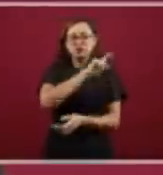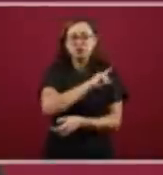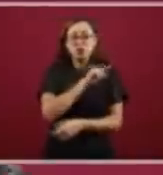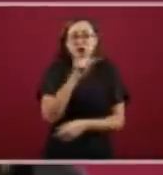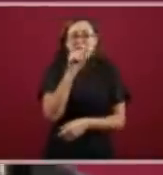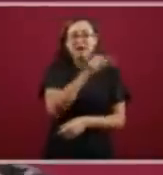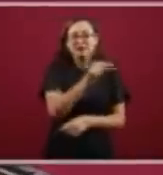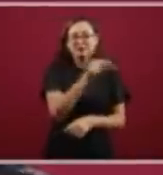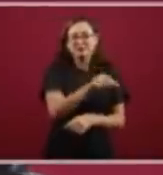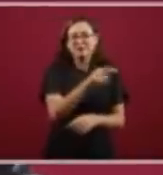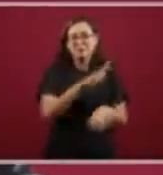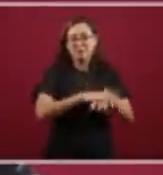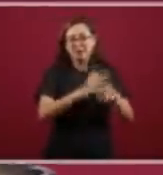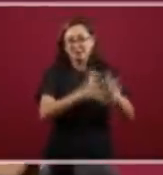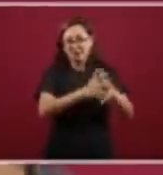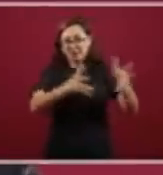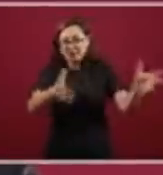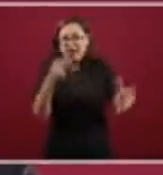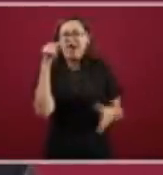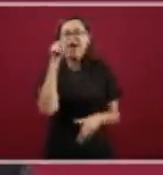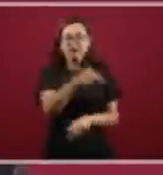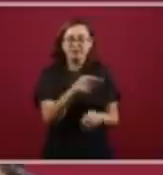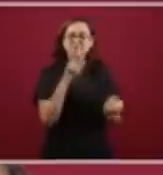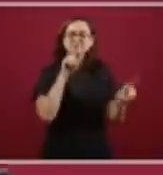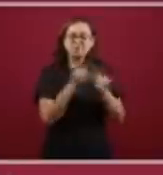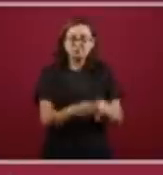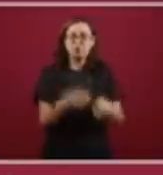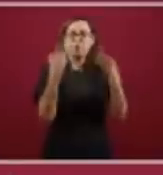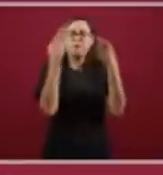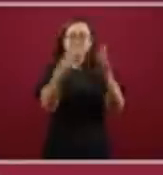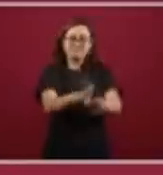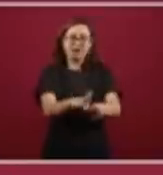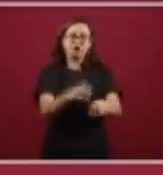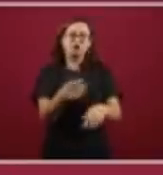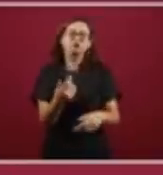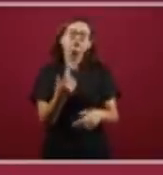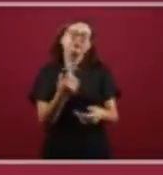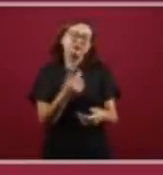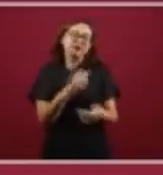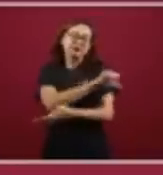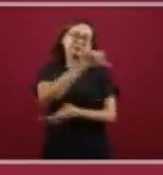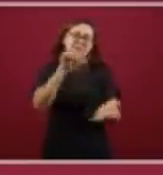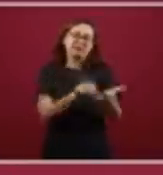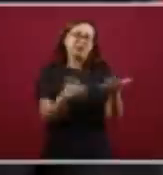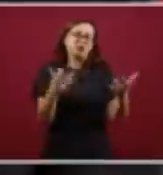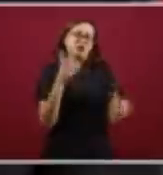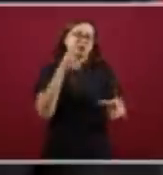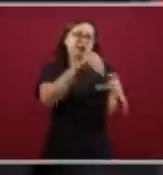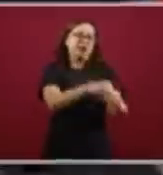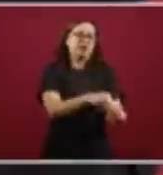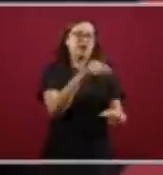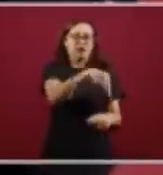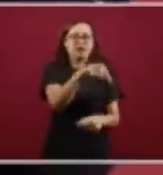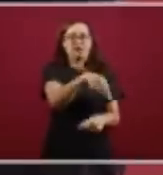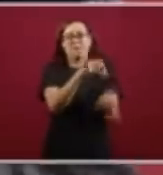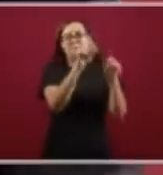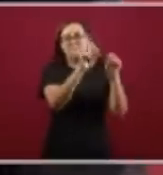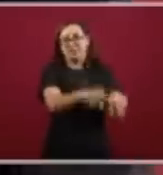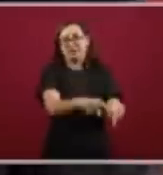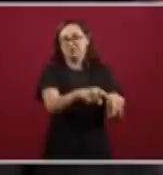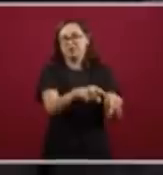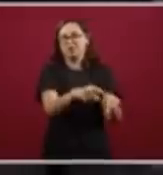ahí queremos que sea el centro integrador, ¿sí?, y que ahí